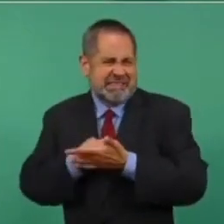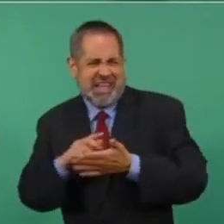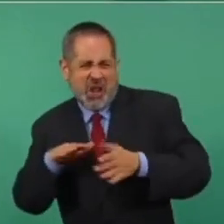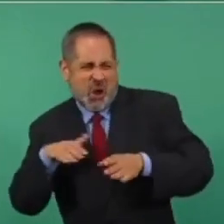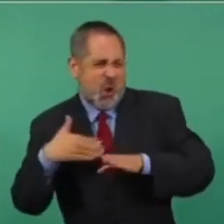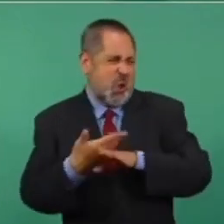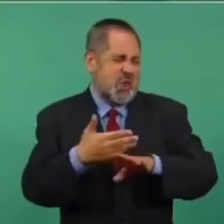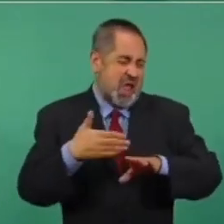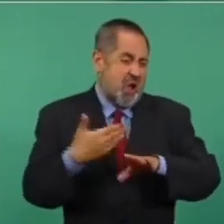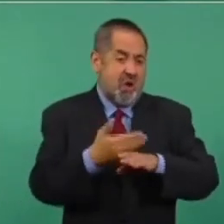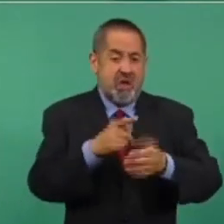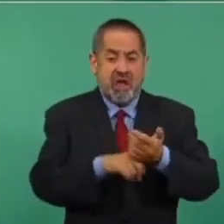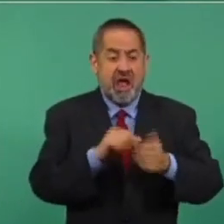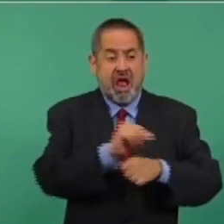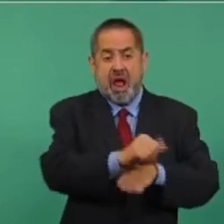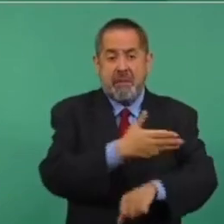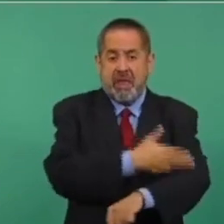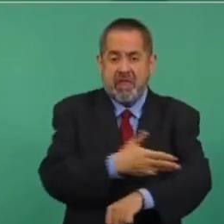golpista,